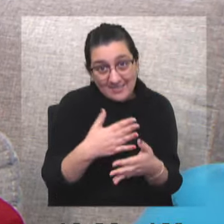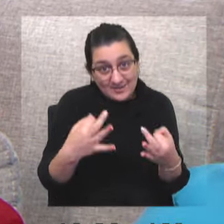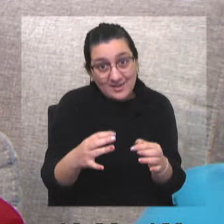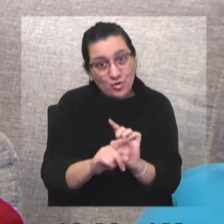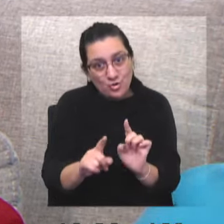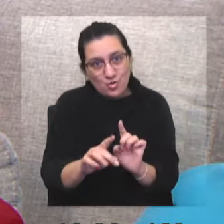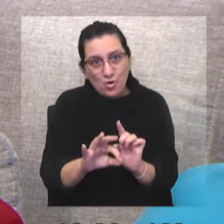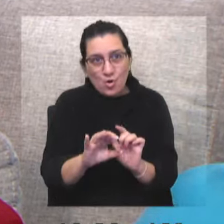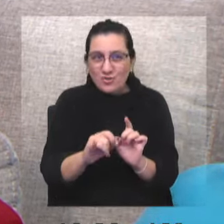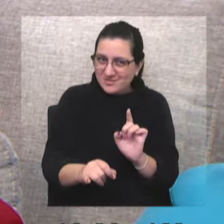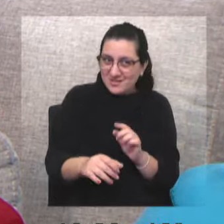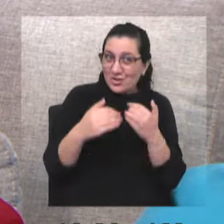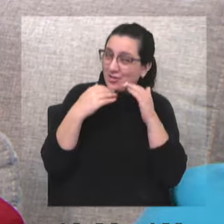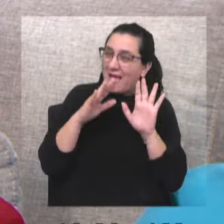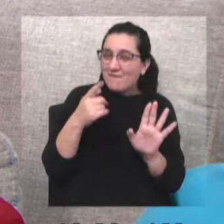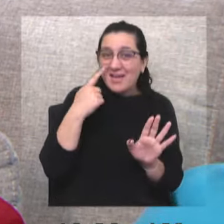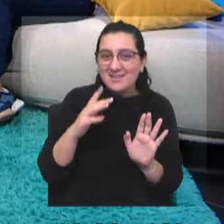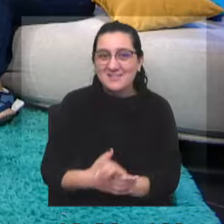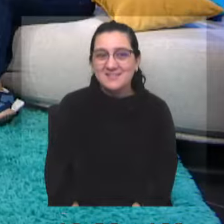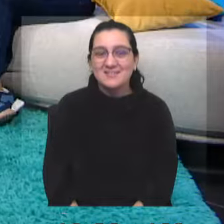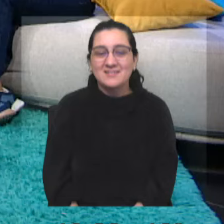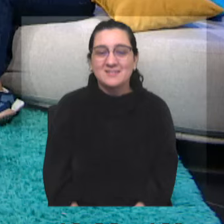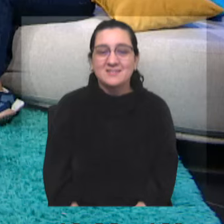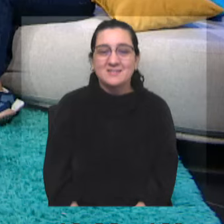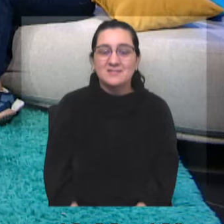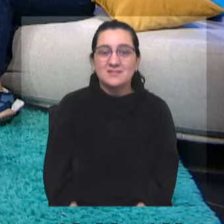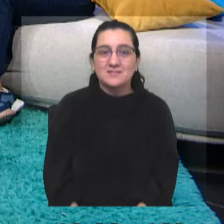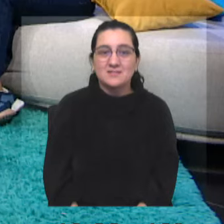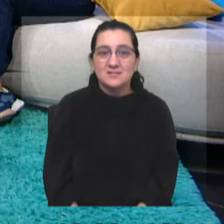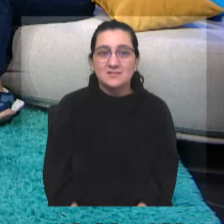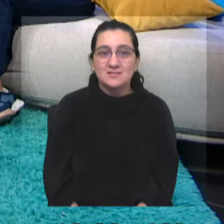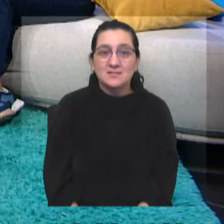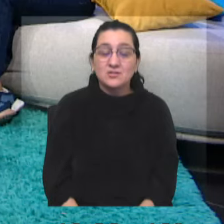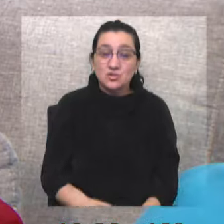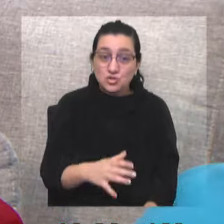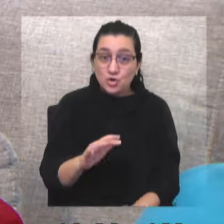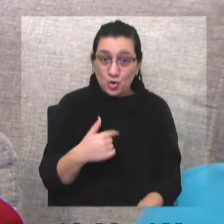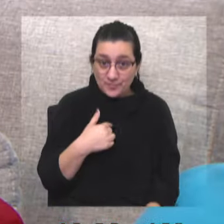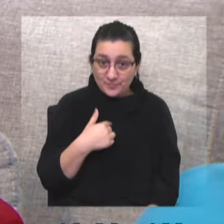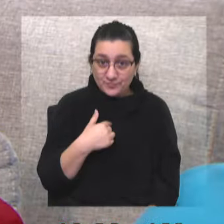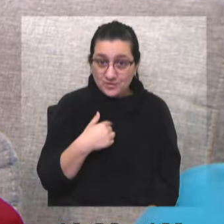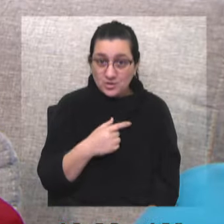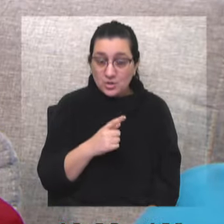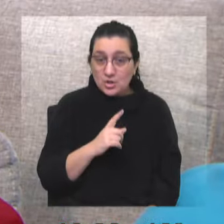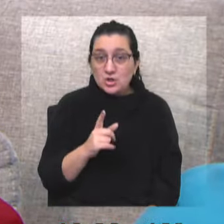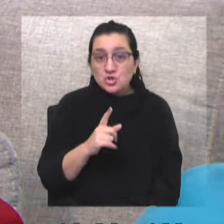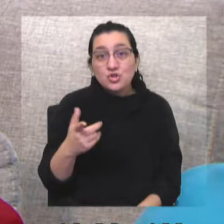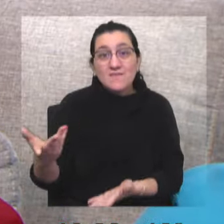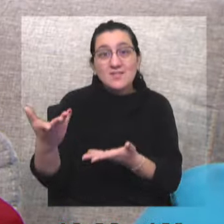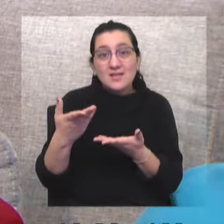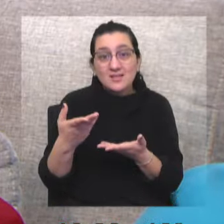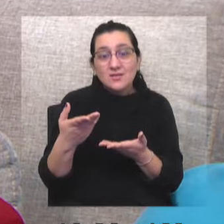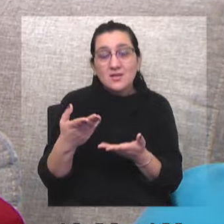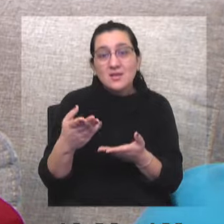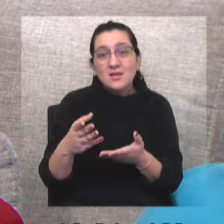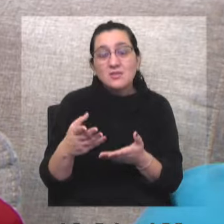sí, quédate hasta el final. Vamos no. a ver. ¿Vos haces el Ana Lirman también? No. ¿Querés que te haga un poquito? Yo, hago, mira, yo no soy Ana Lirman, yo estoy imitando a Ana Lirman. Ah.